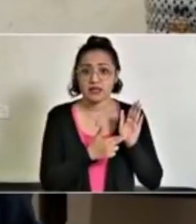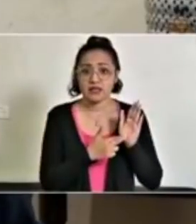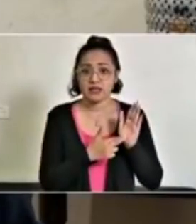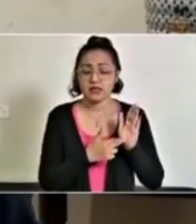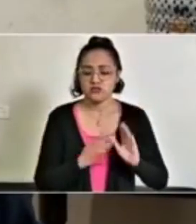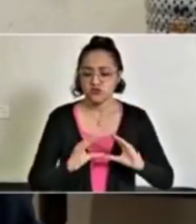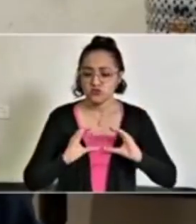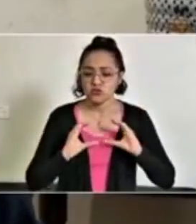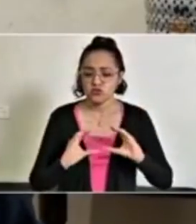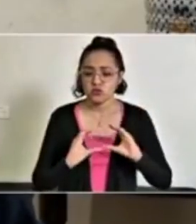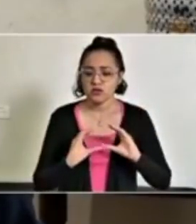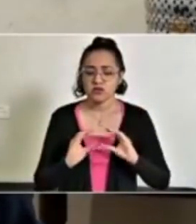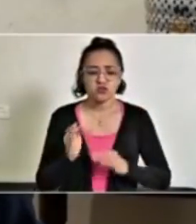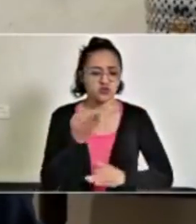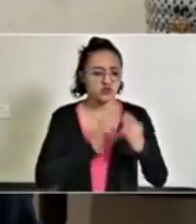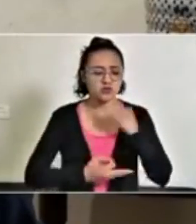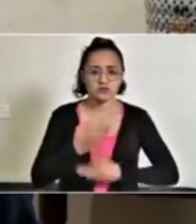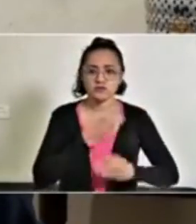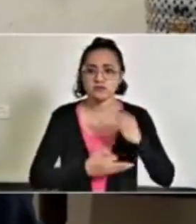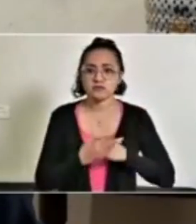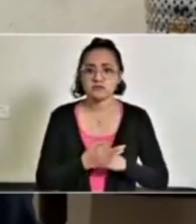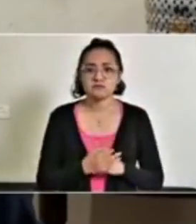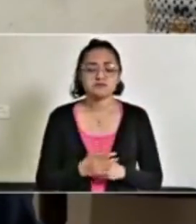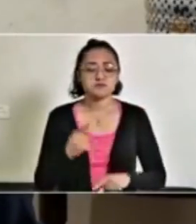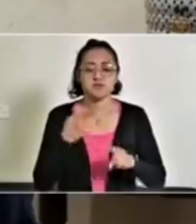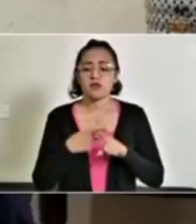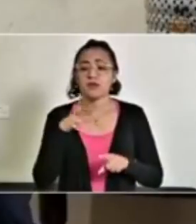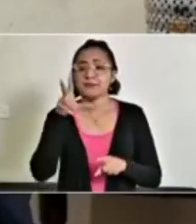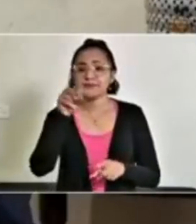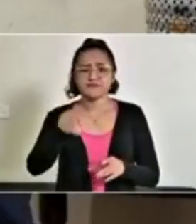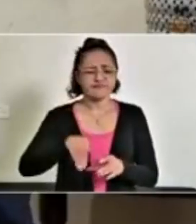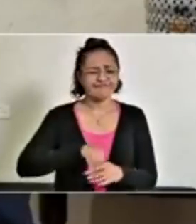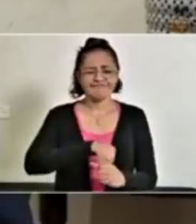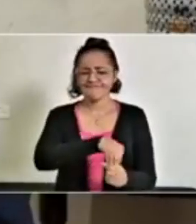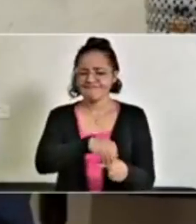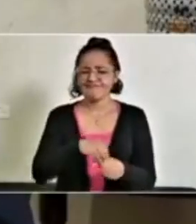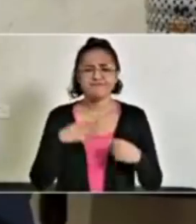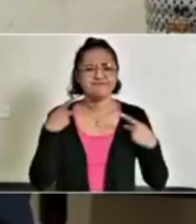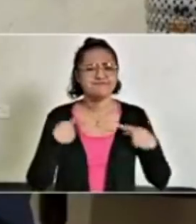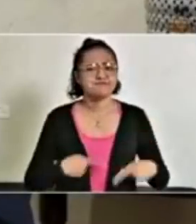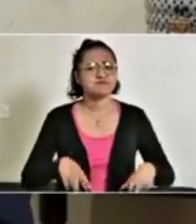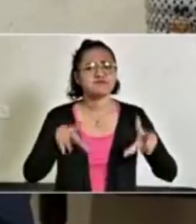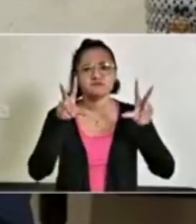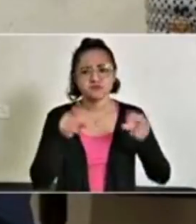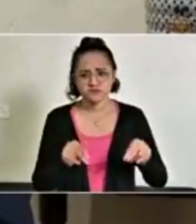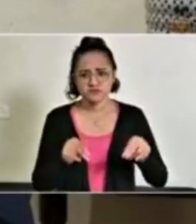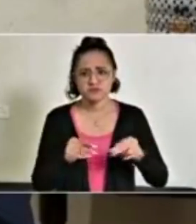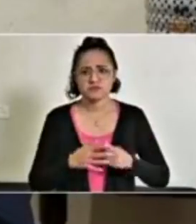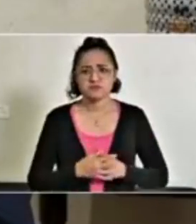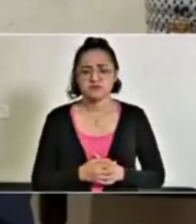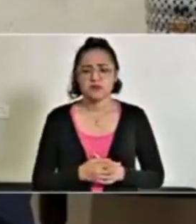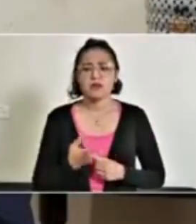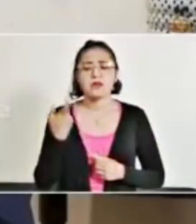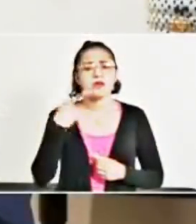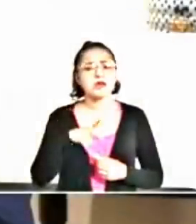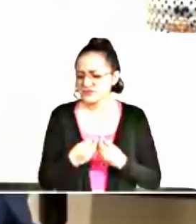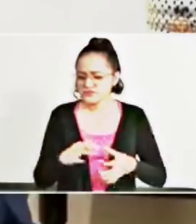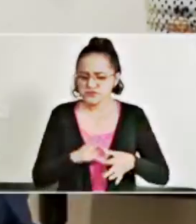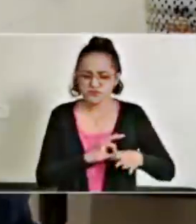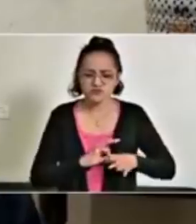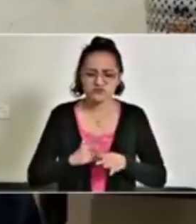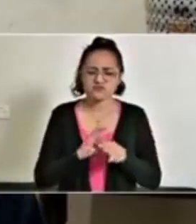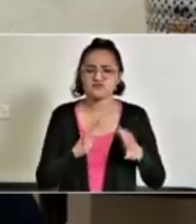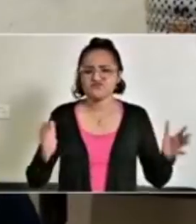prevención que no hay aglomeración de personas pero que no se pierda